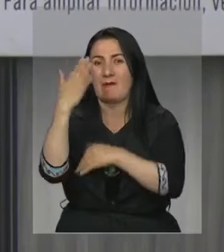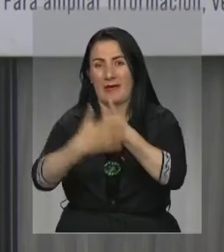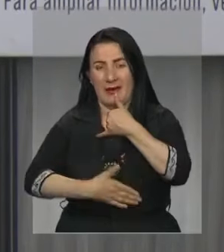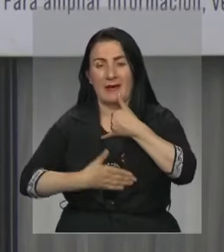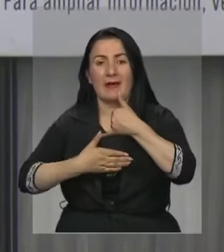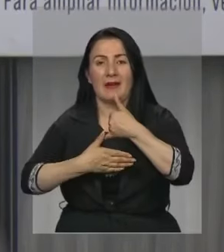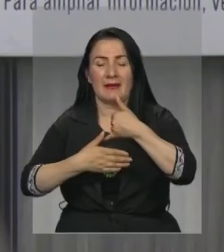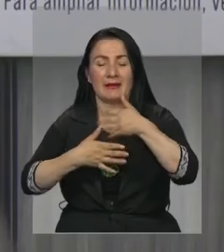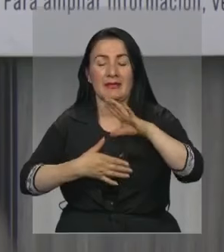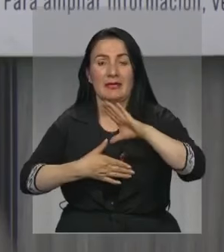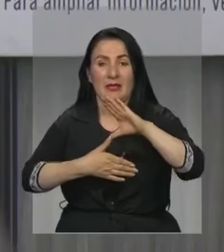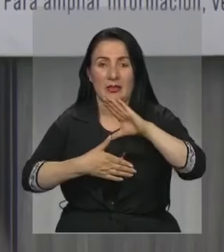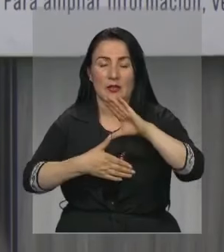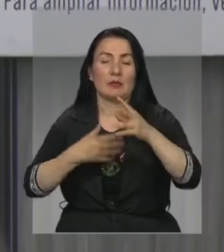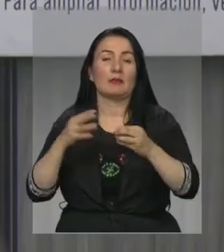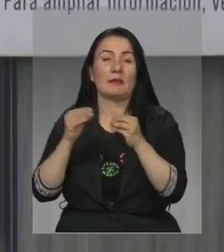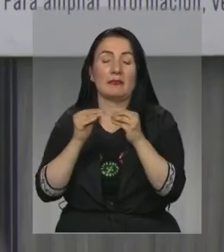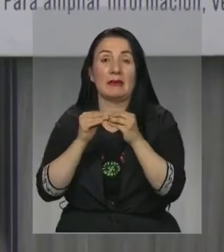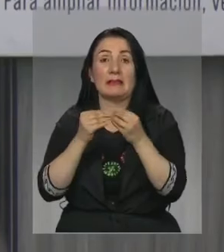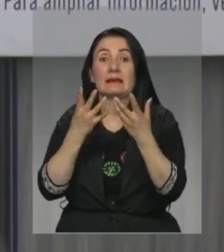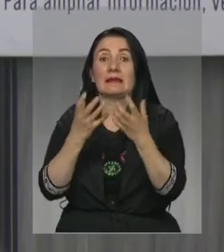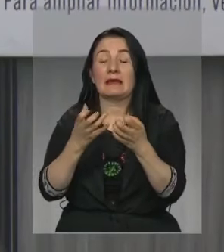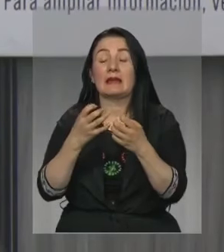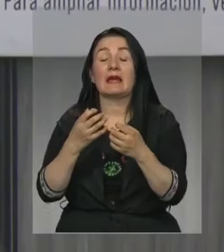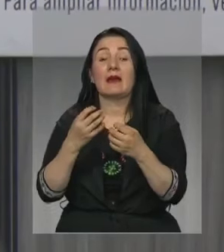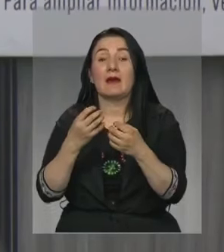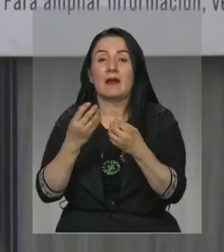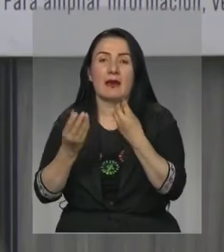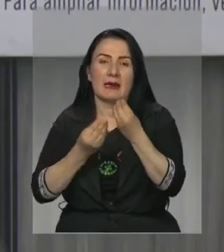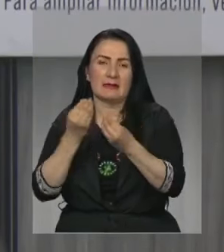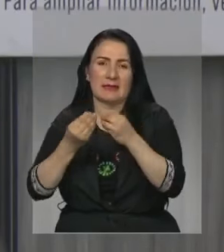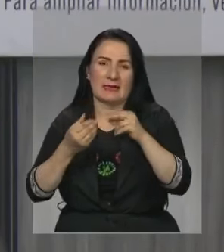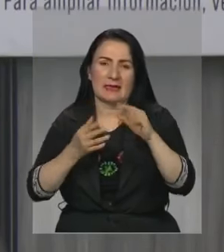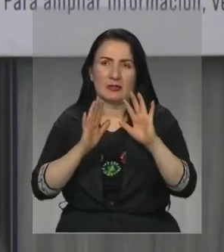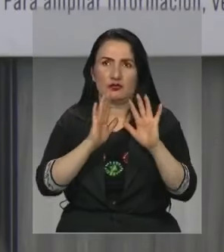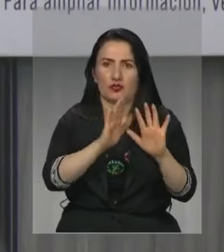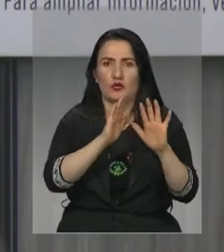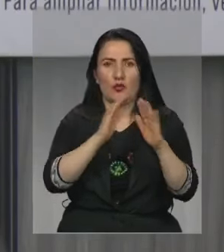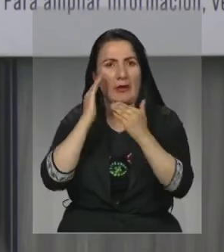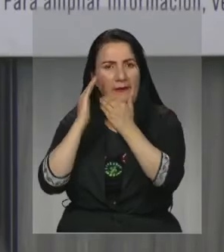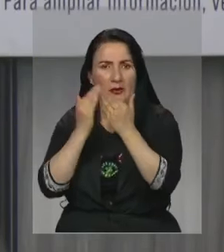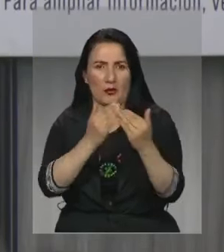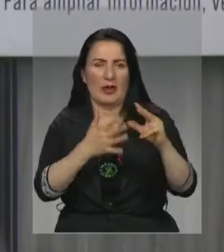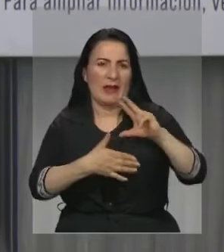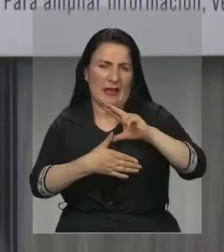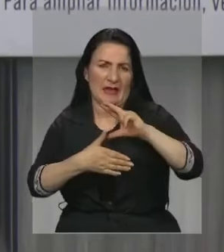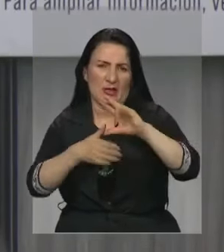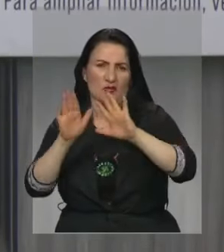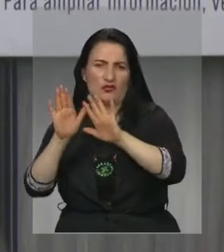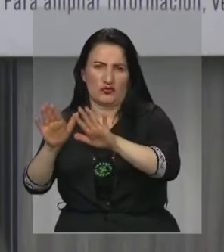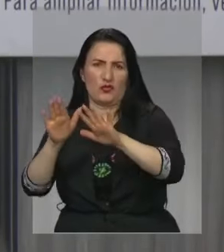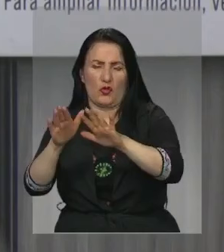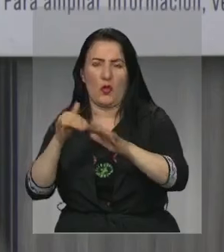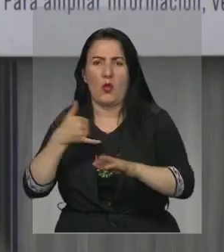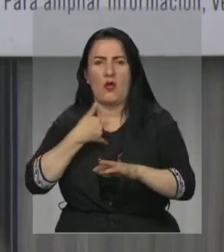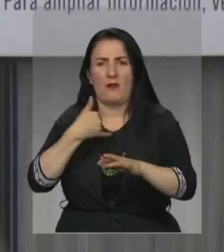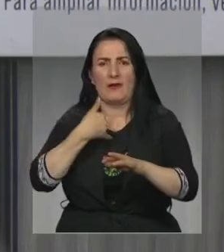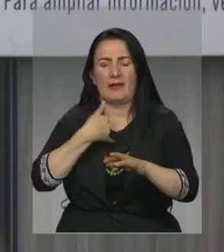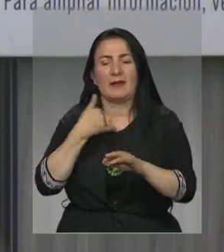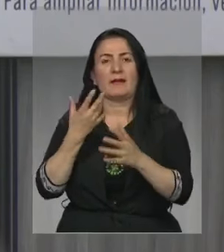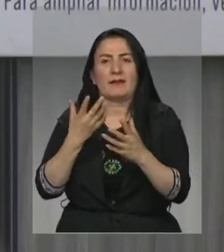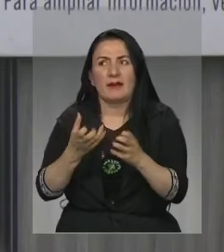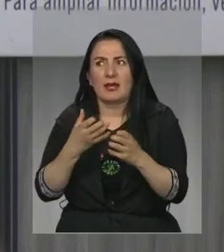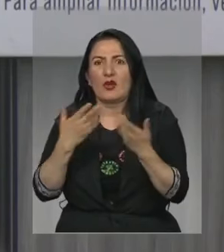latino, pero además lo quieren enriquecer. Y tenemos editoriales también muy jóvenes que están